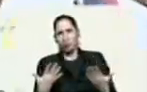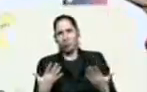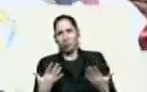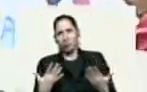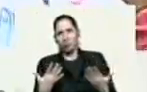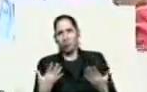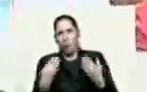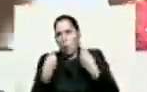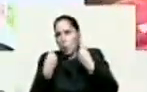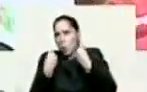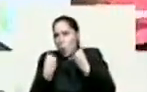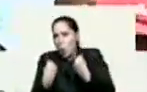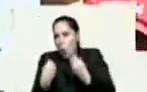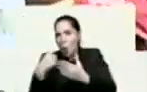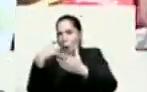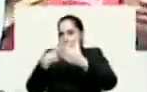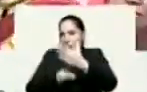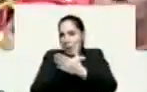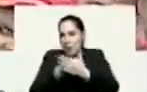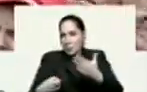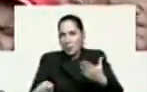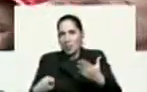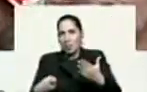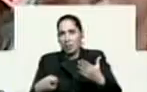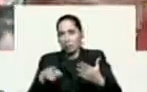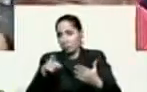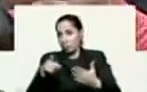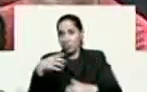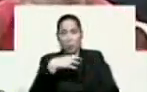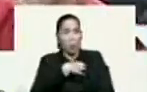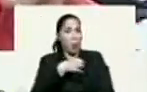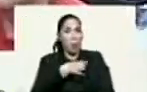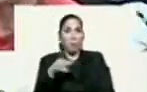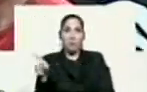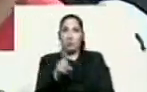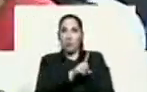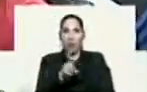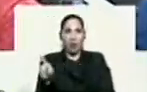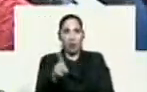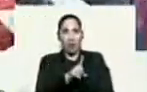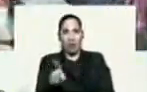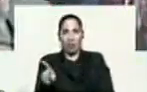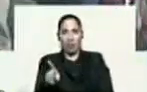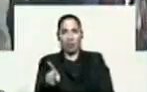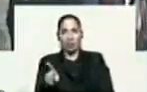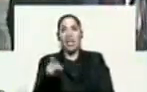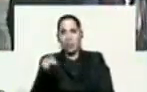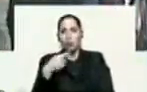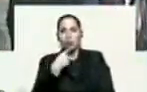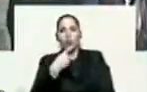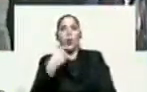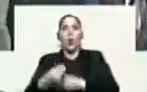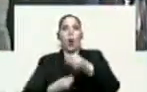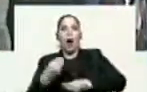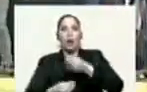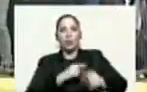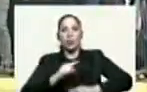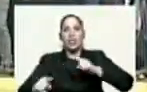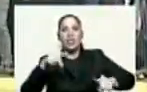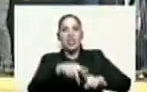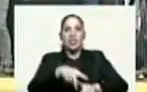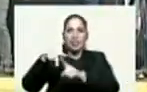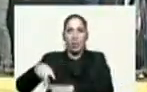lo eliminas? Eso solo lo puede decir quien se cree un dictador. No lo puede decir un